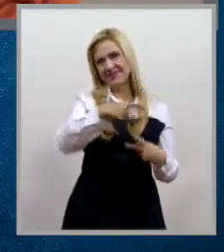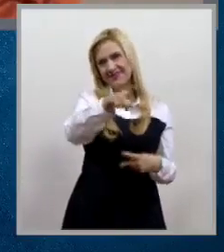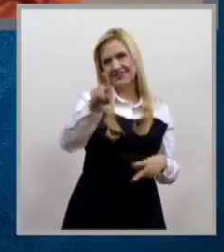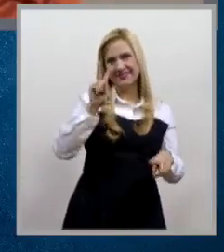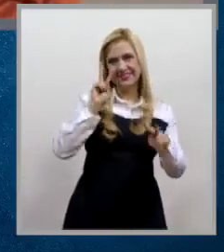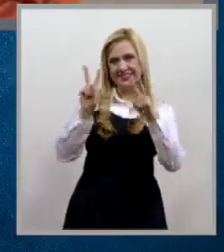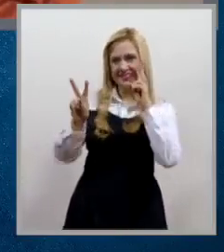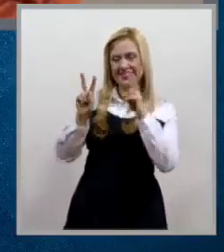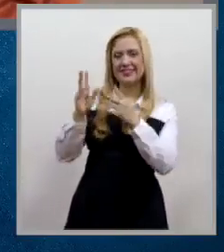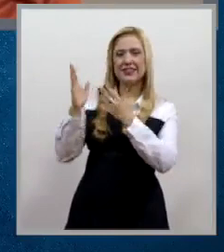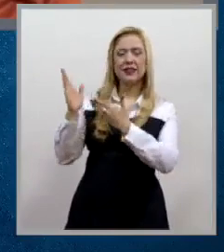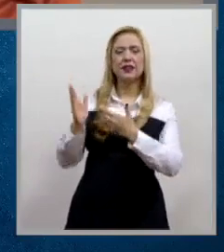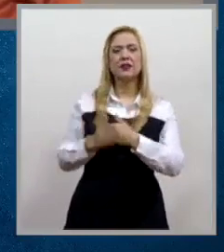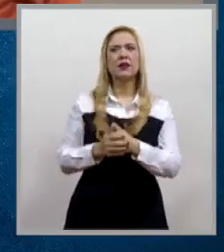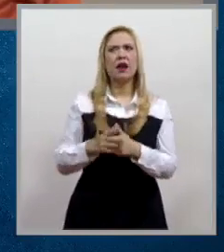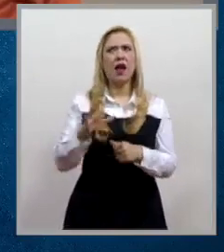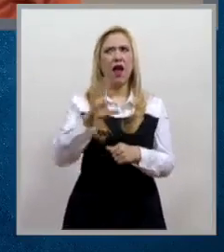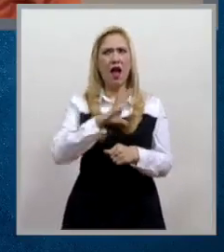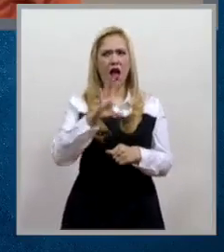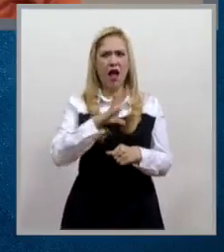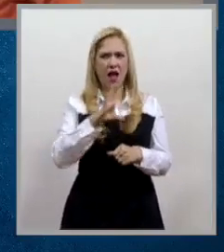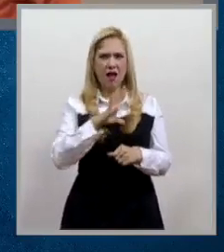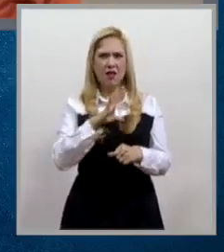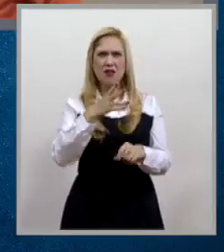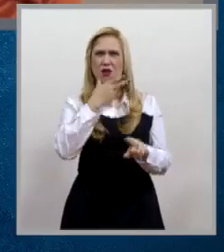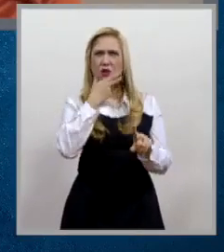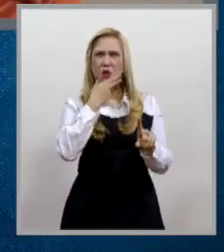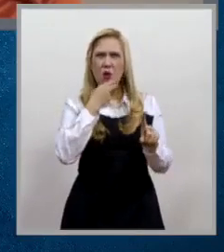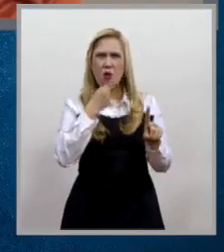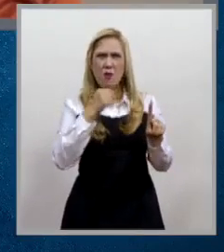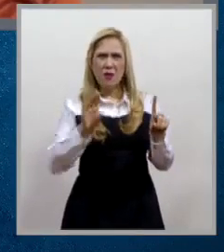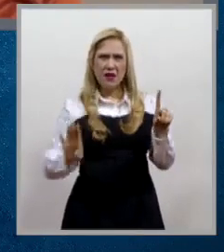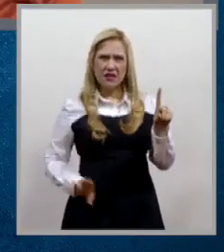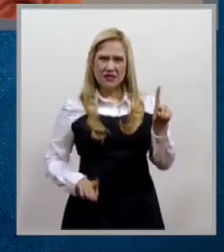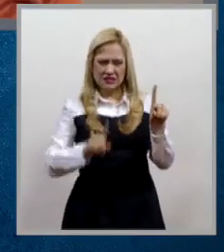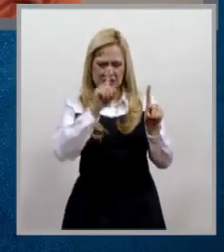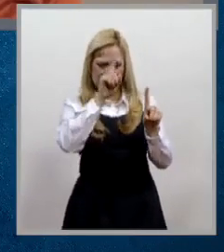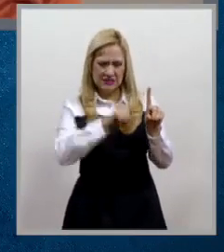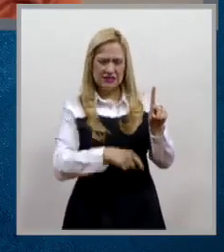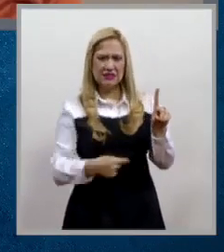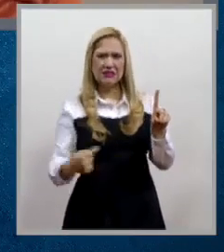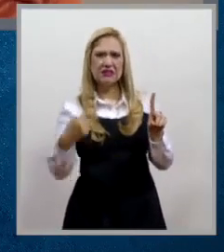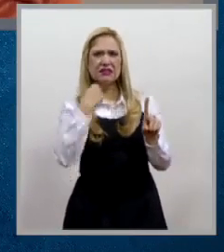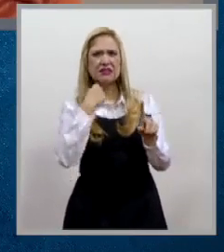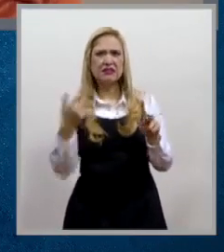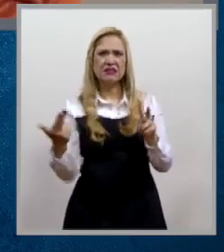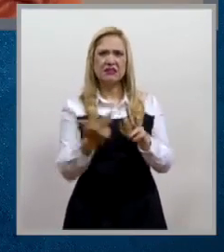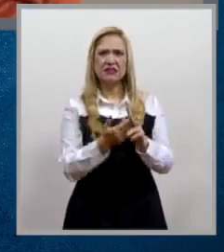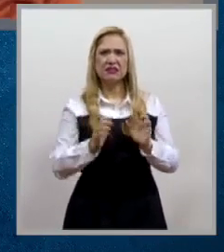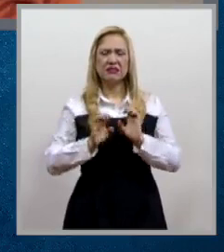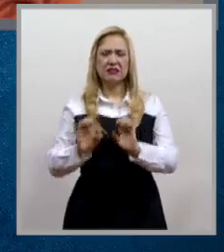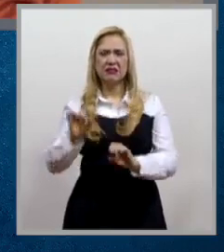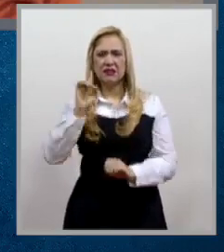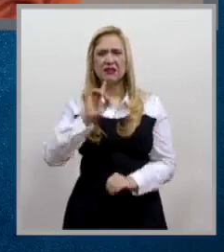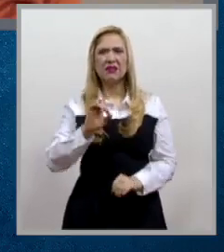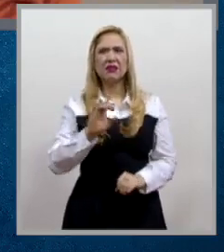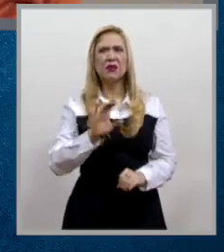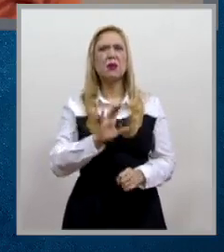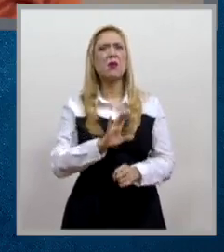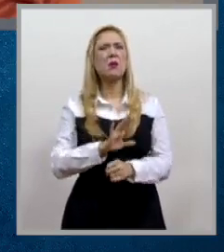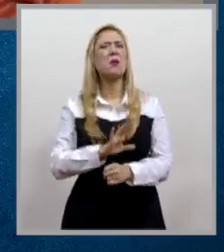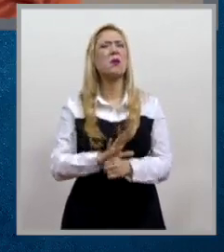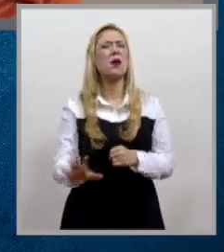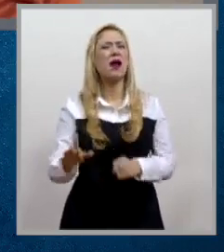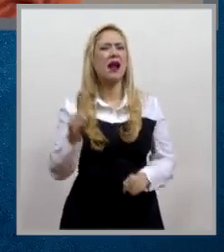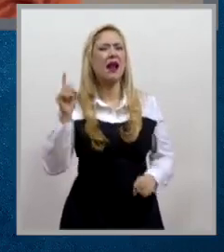¿existe un perfil del perpetrador del feminicidio? ¿Es que sea una cuestión, digamos, excepcional o qué, cuál es el perfil y qué nos dice